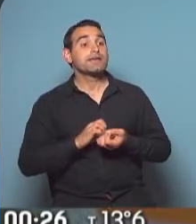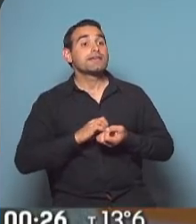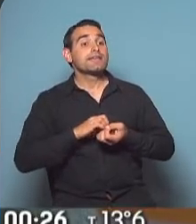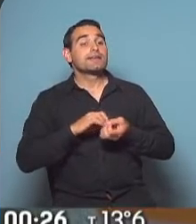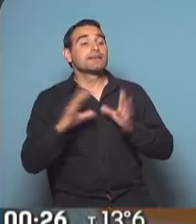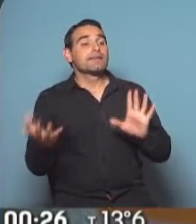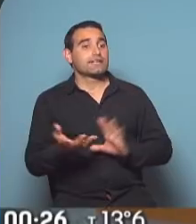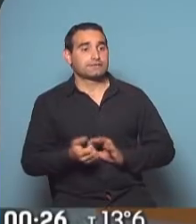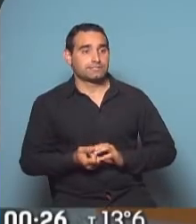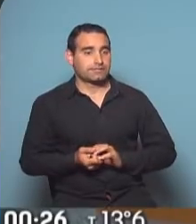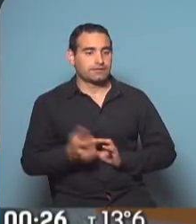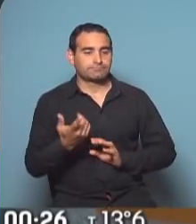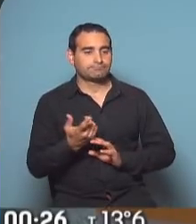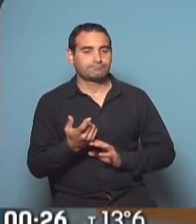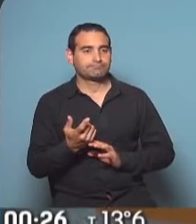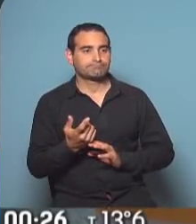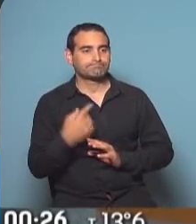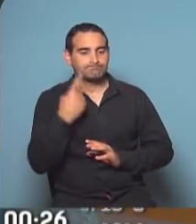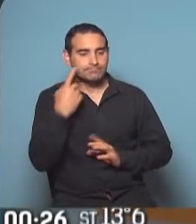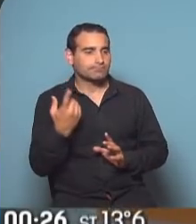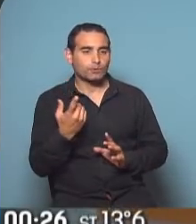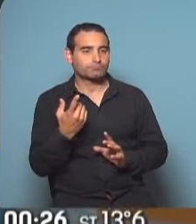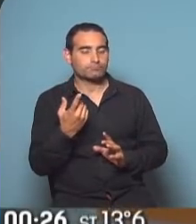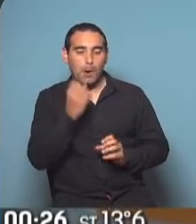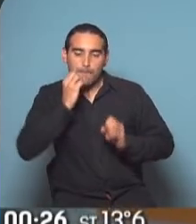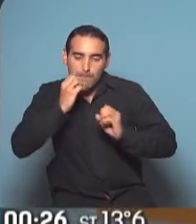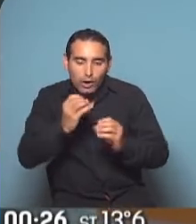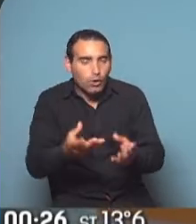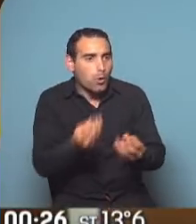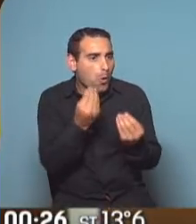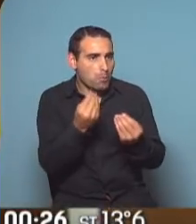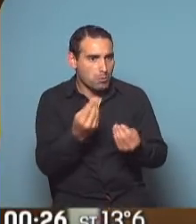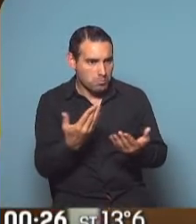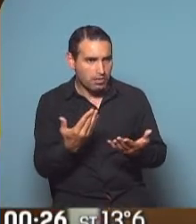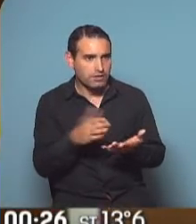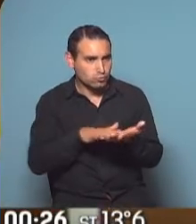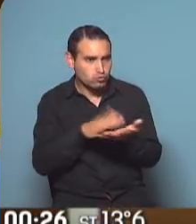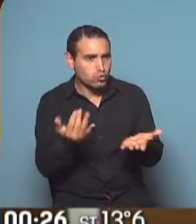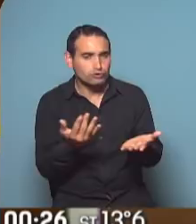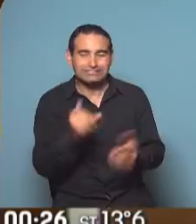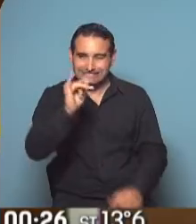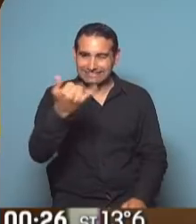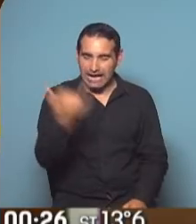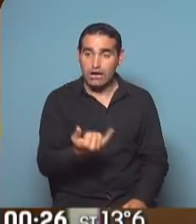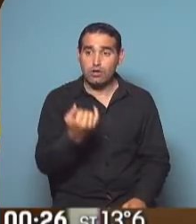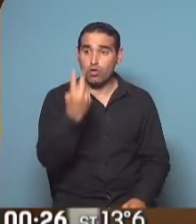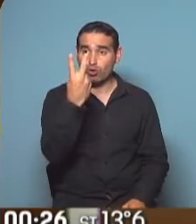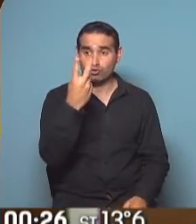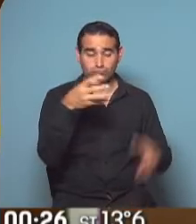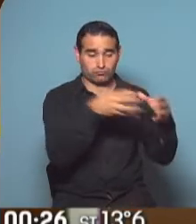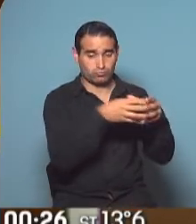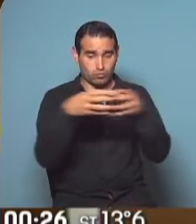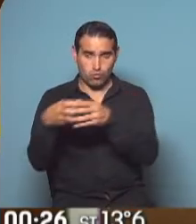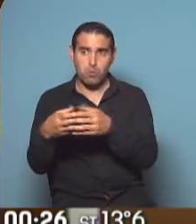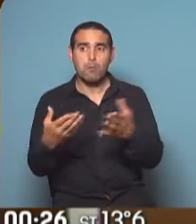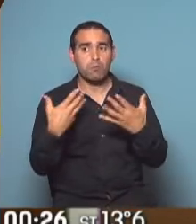una pequeña fórmula para romper esto hay alguna posibilidad absolutamente hay a los organismos que pueden tener que pueden